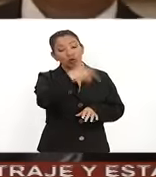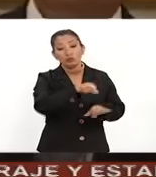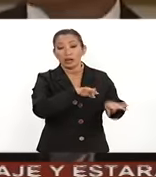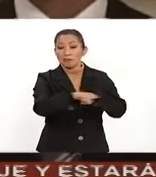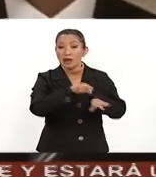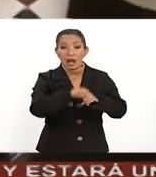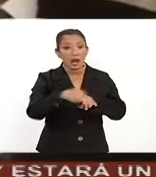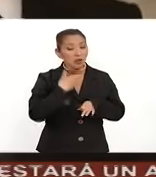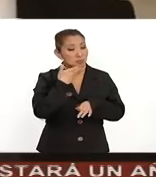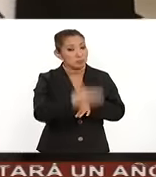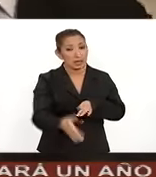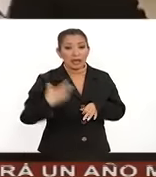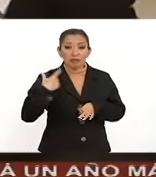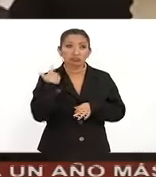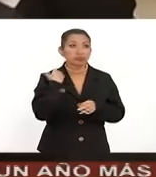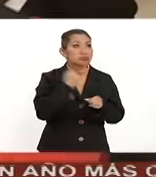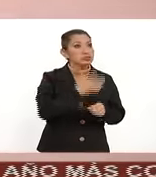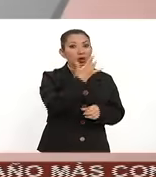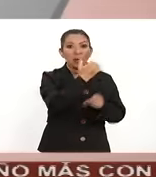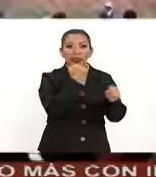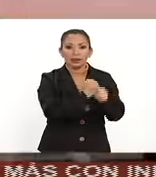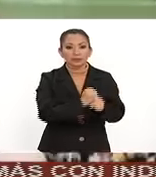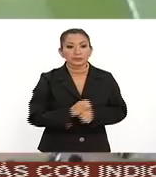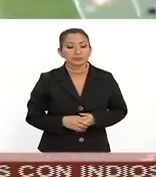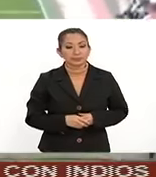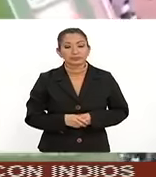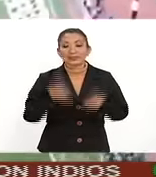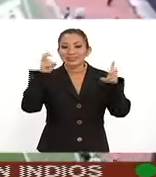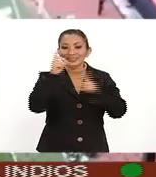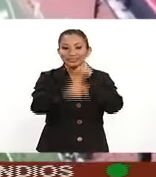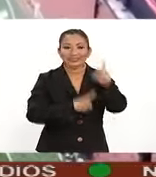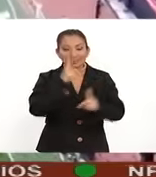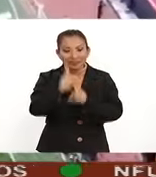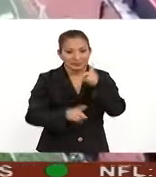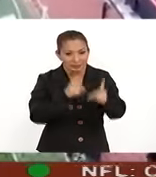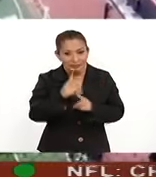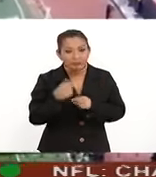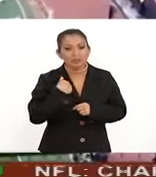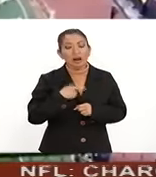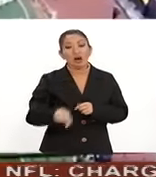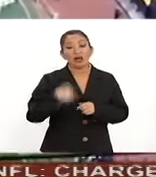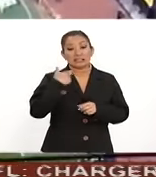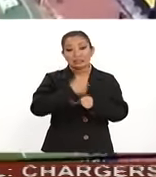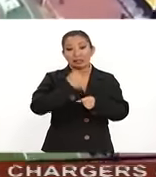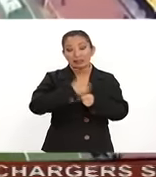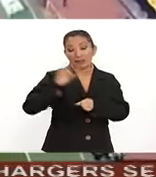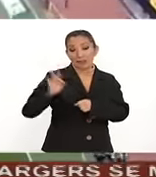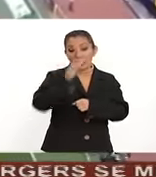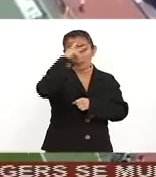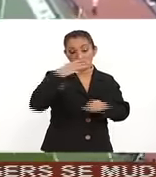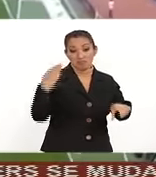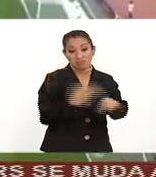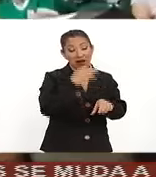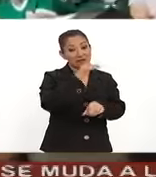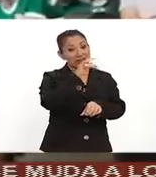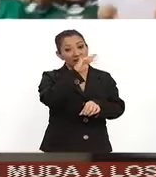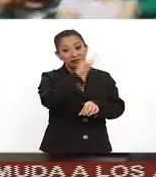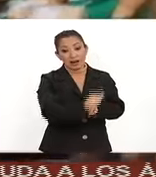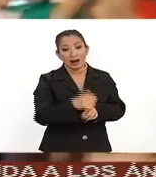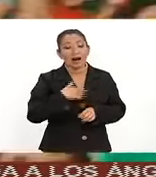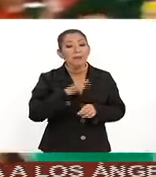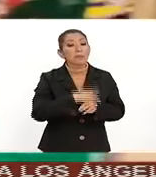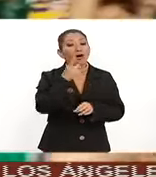servicio público de casi medio siglo. Y en los deportes, la FIFA multa por 6ª ocasión a la Federación Mexicana de Fútbol